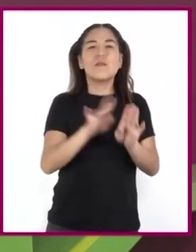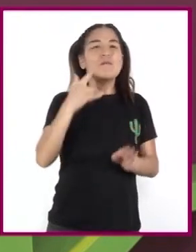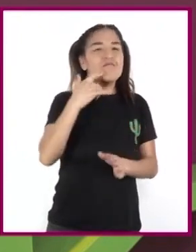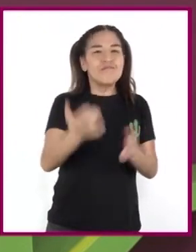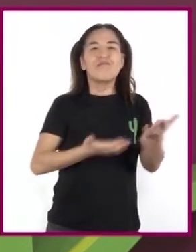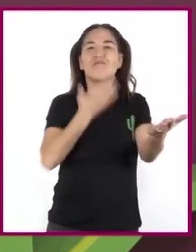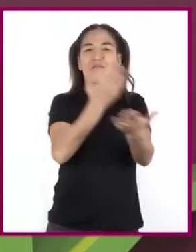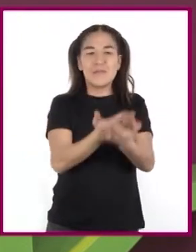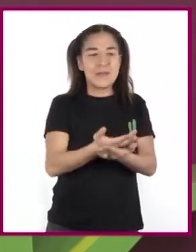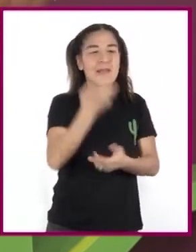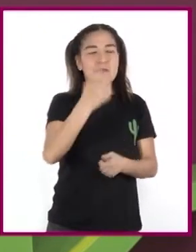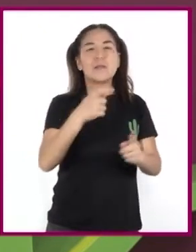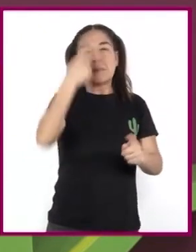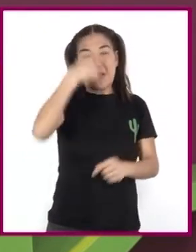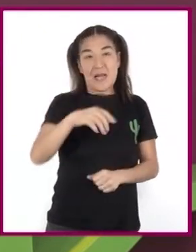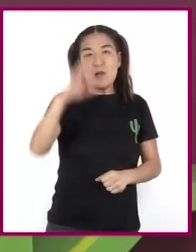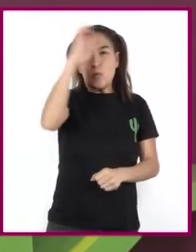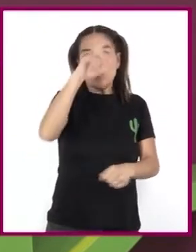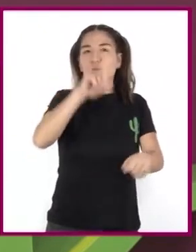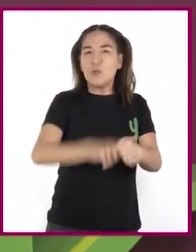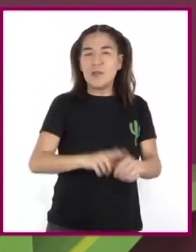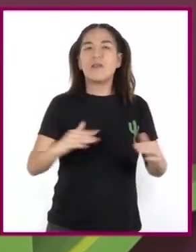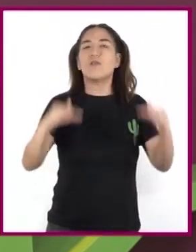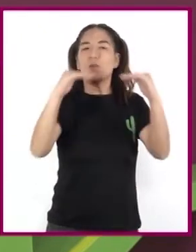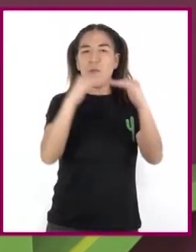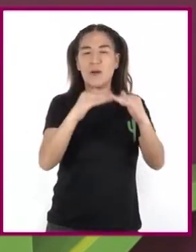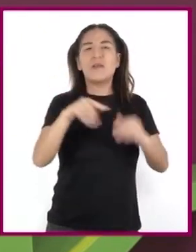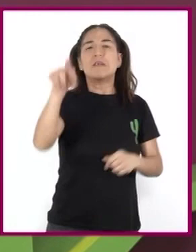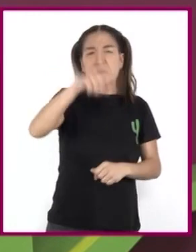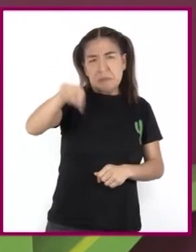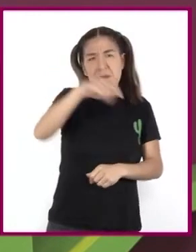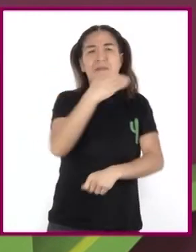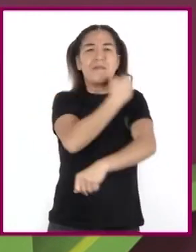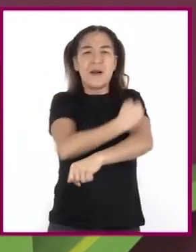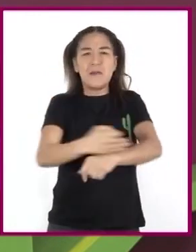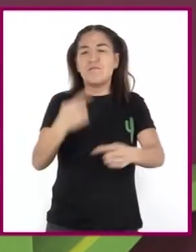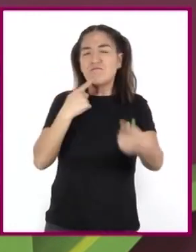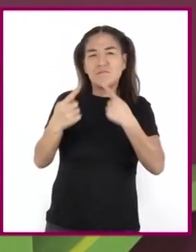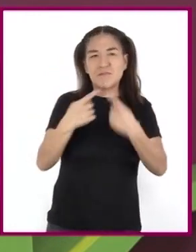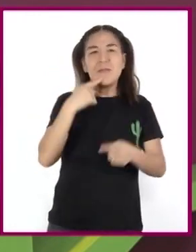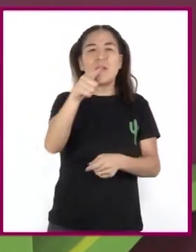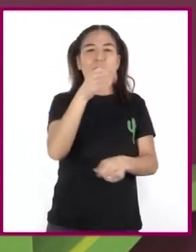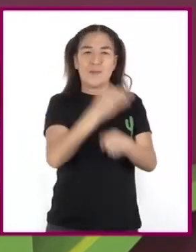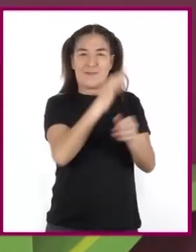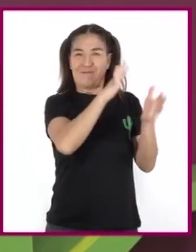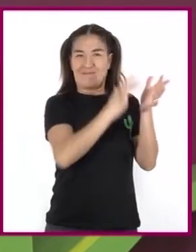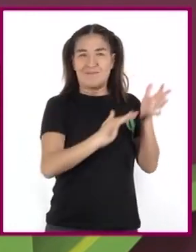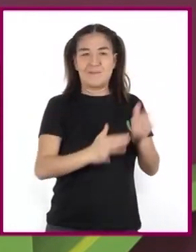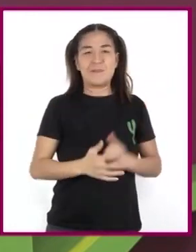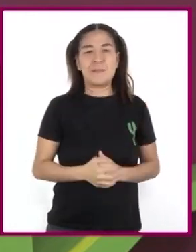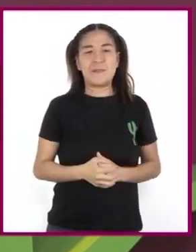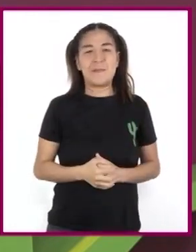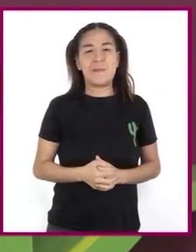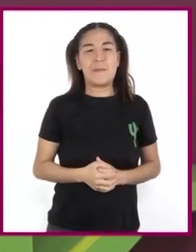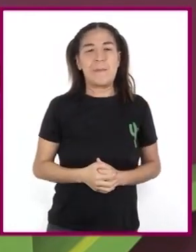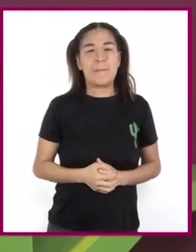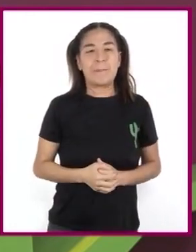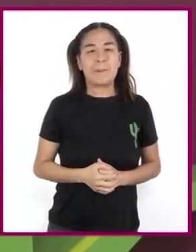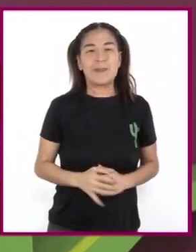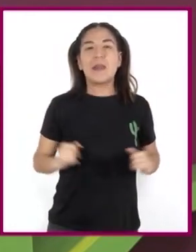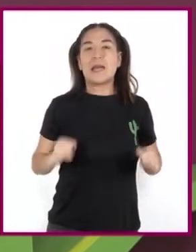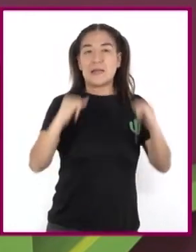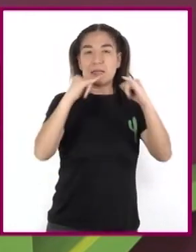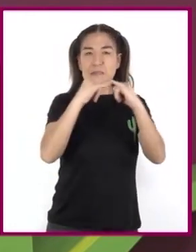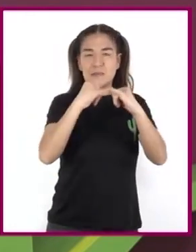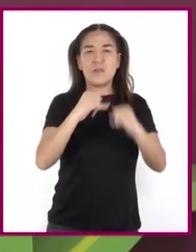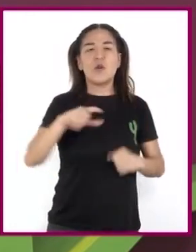permitan crear una cultura de igualdad, reúnanse en familia y lean el siguiente caso. Una institución de